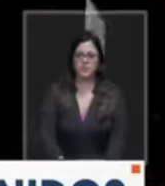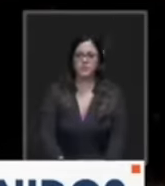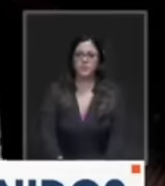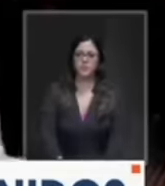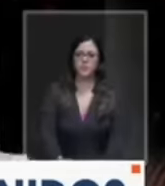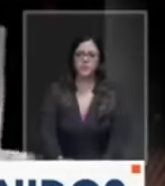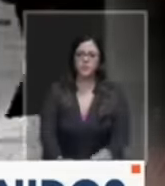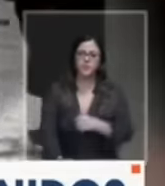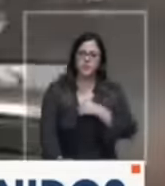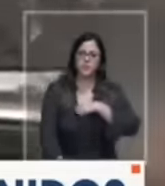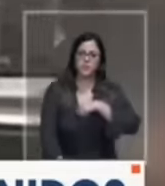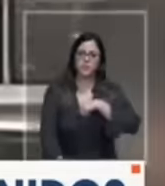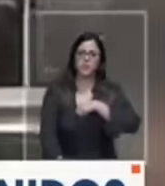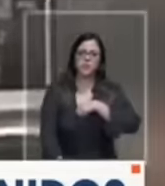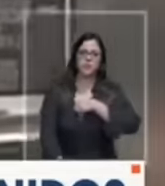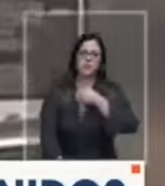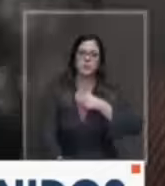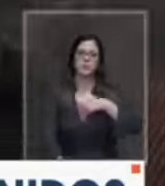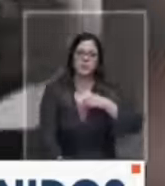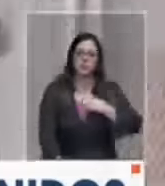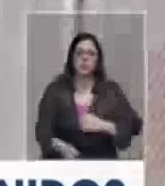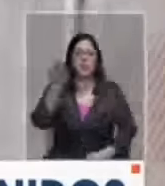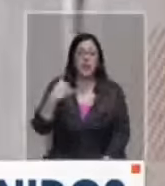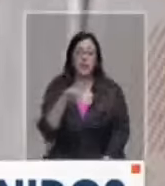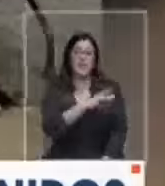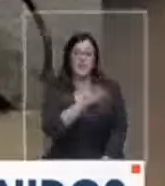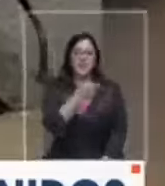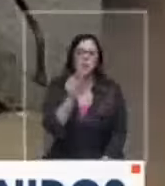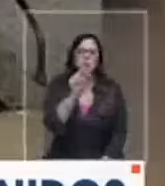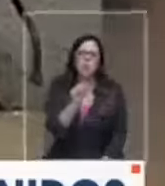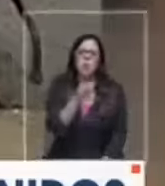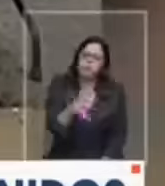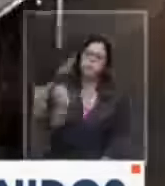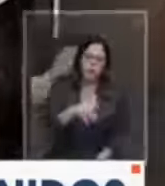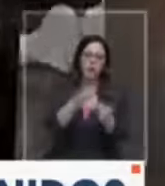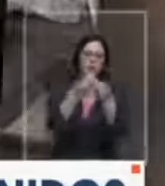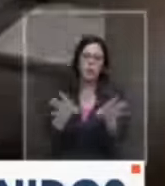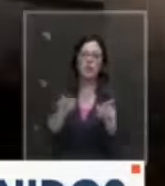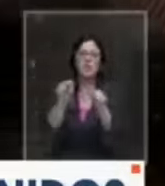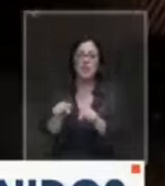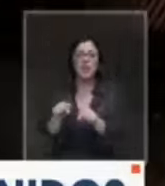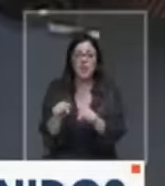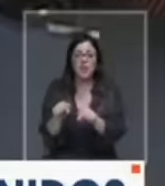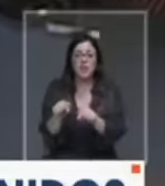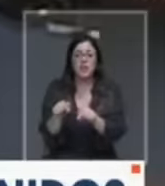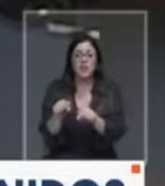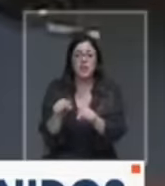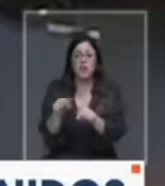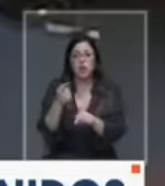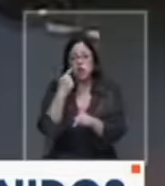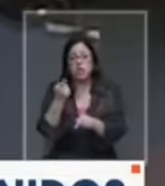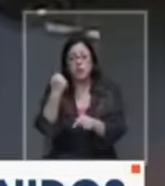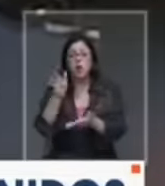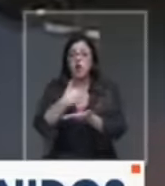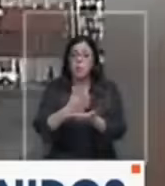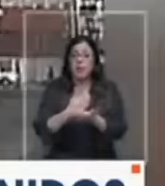firo era un chile que hace poco volvía a la democracia por eso en ese momento nos conocían pero los planes del presidente